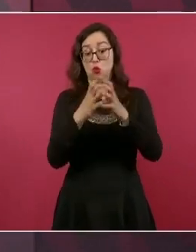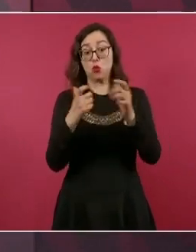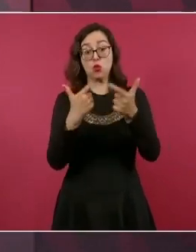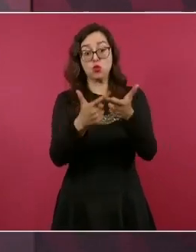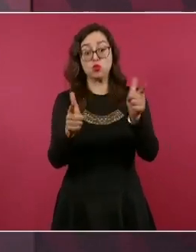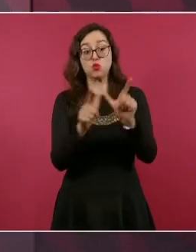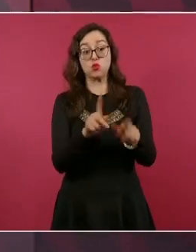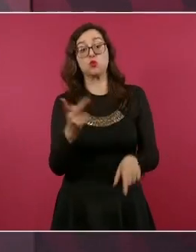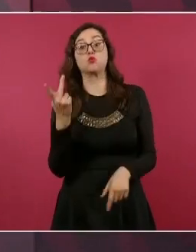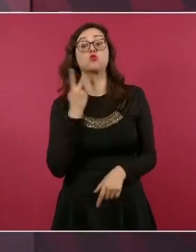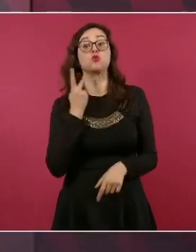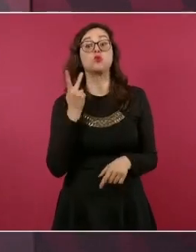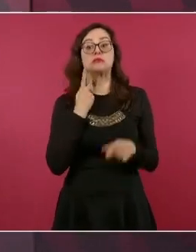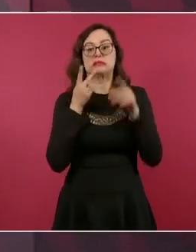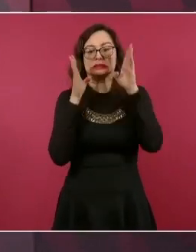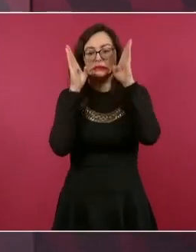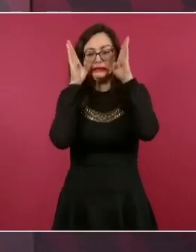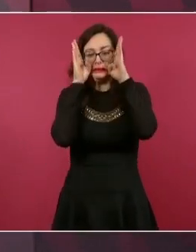tiene